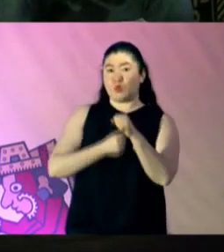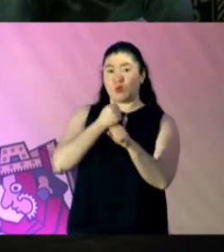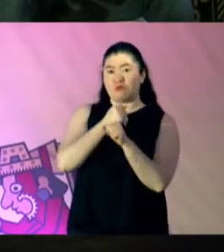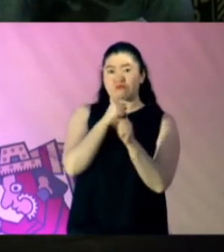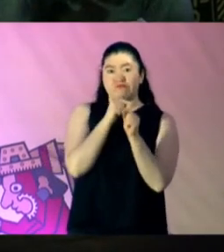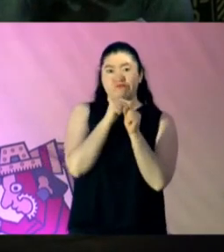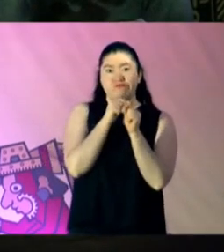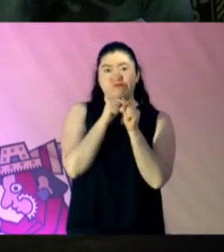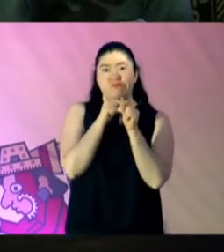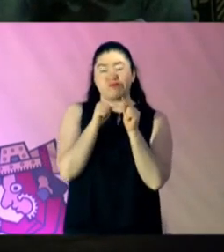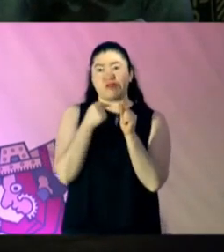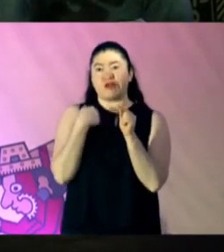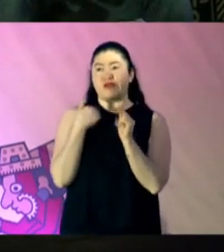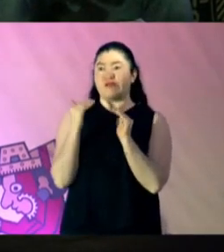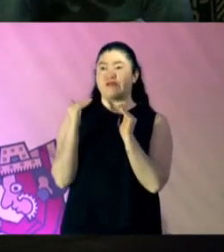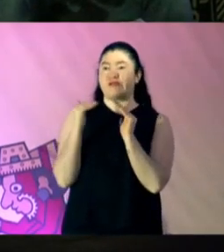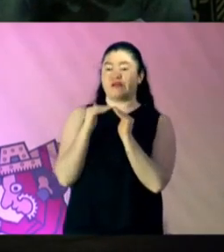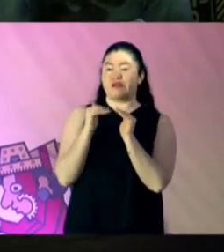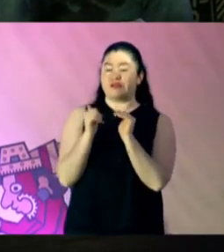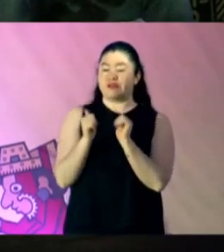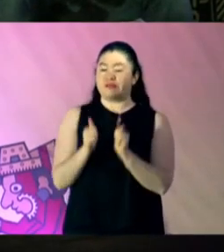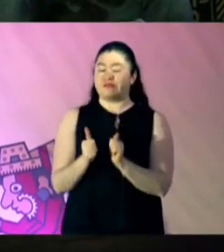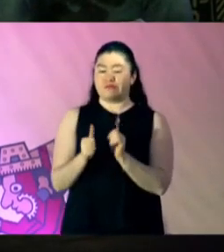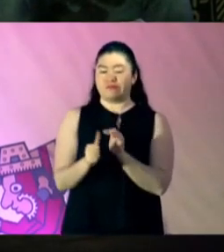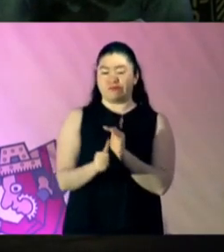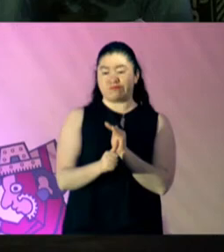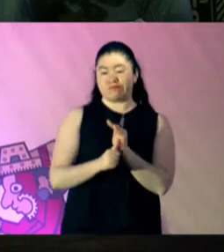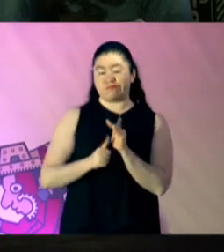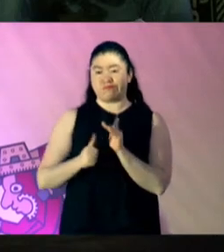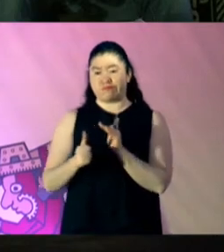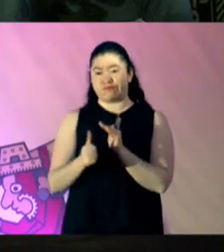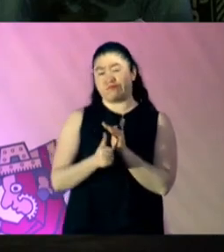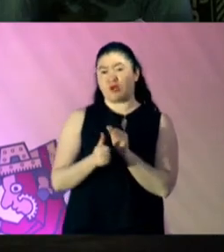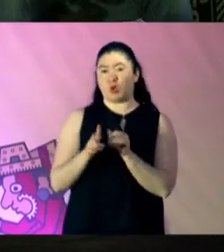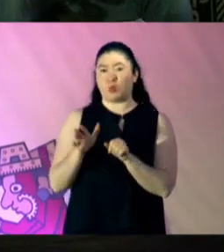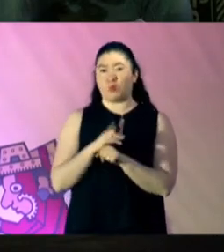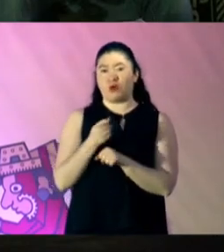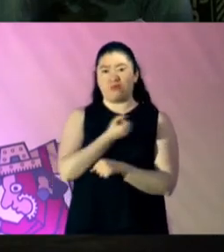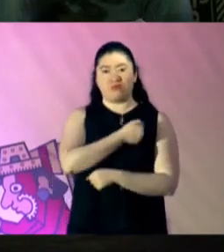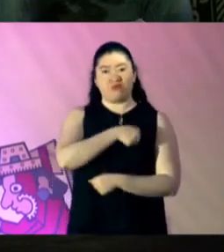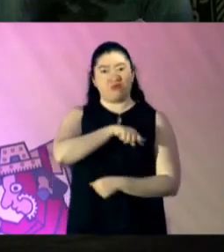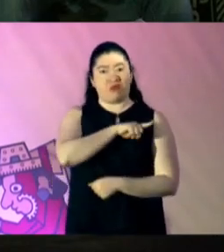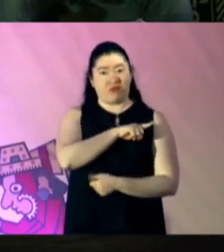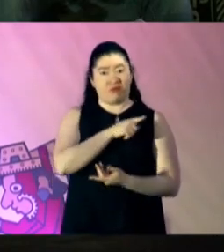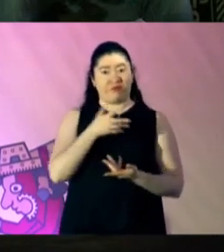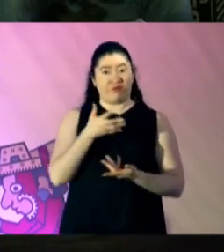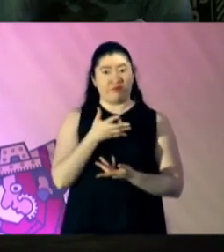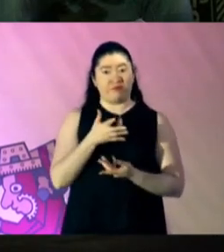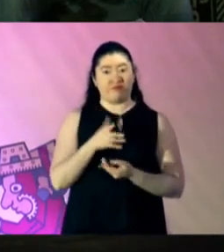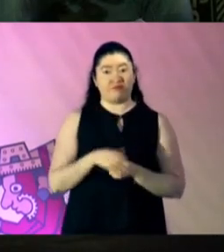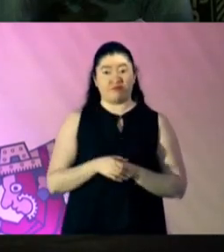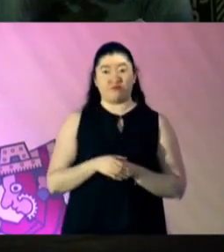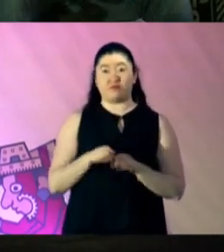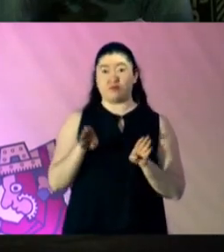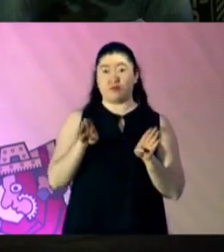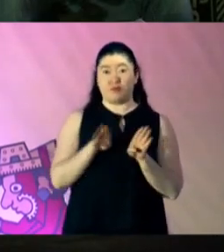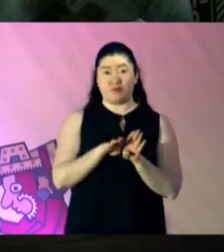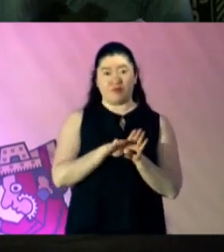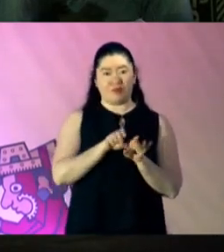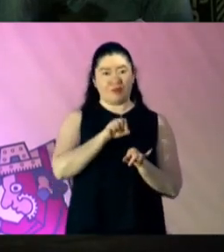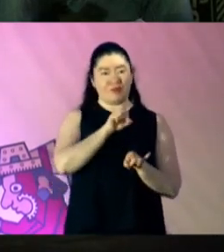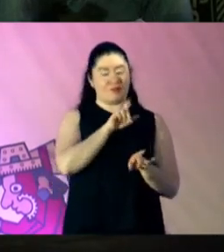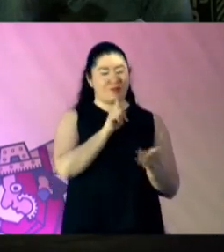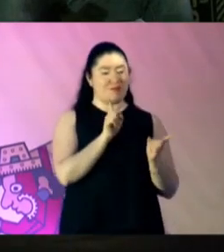de que nos tuvimos que encerrar por la contingencia sanitaria realmente nada sustituye el